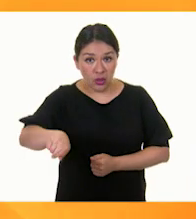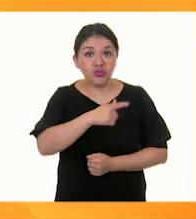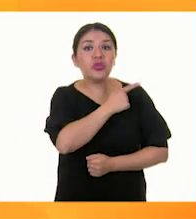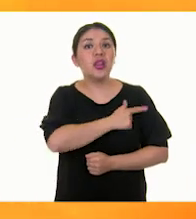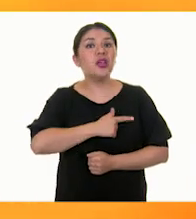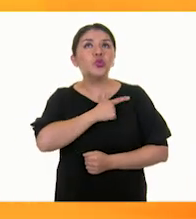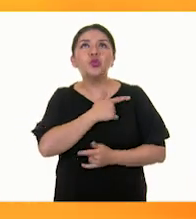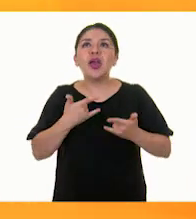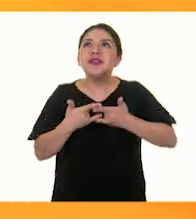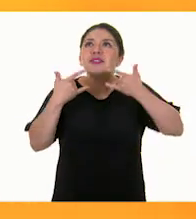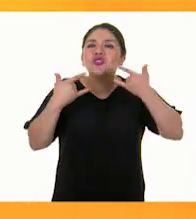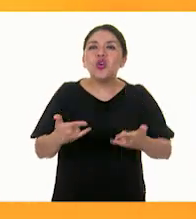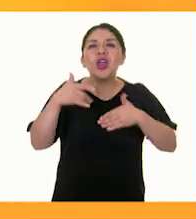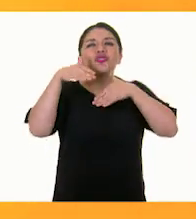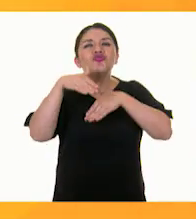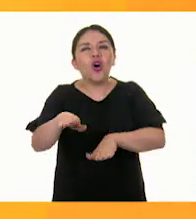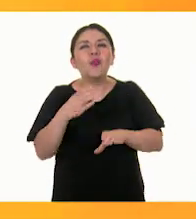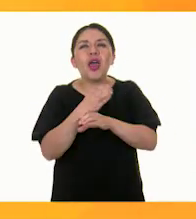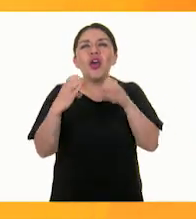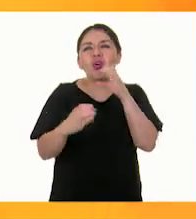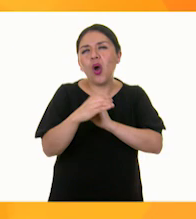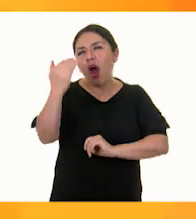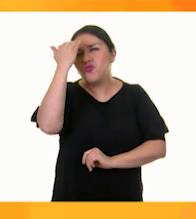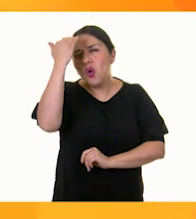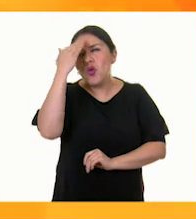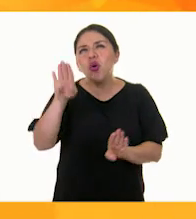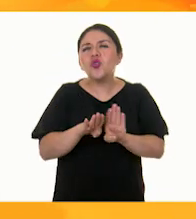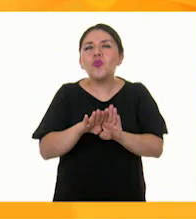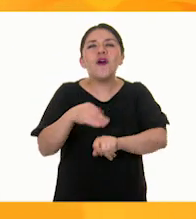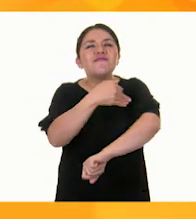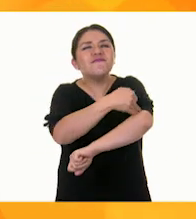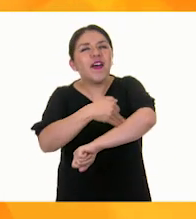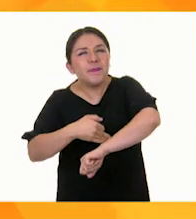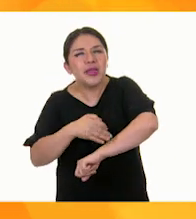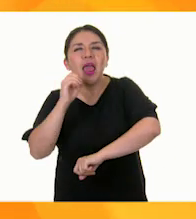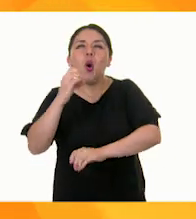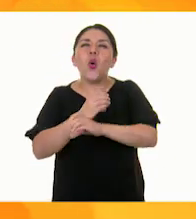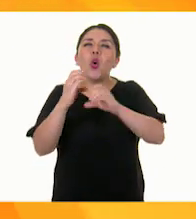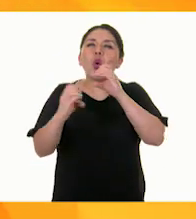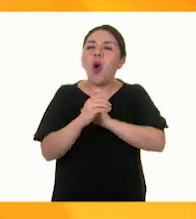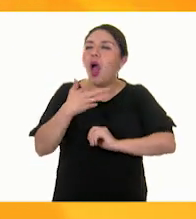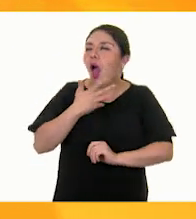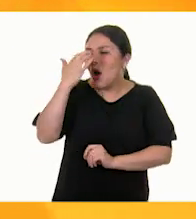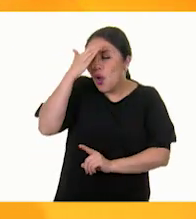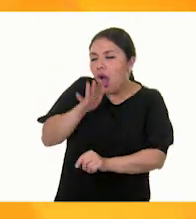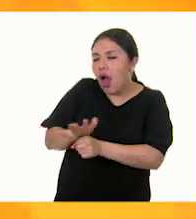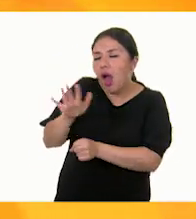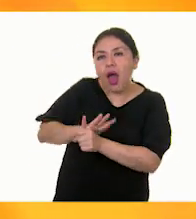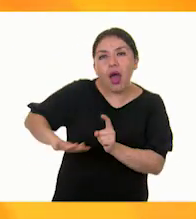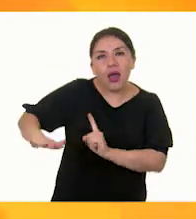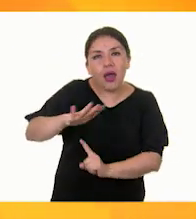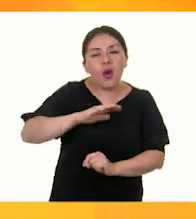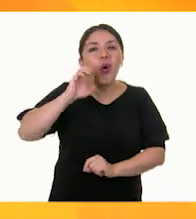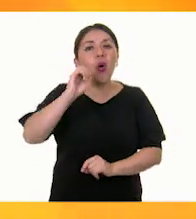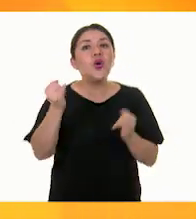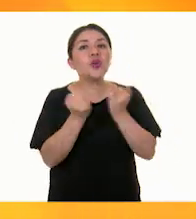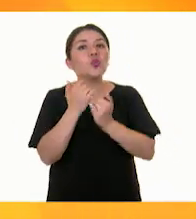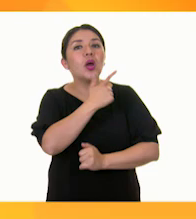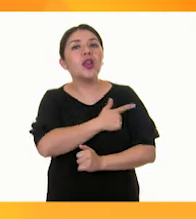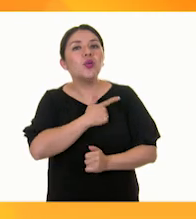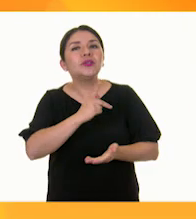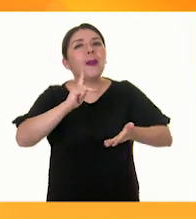les gustan las historias sobre elementos que conocen, como su familia u objetos cercanos. También les encantan